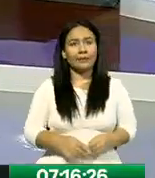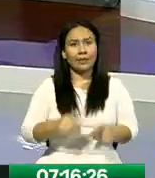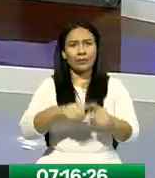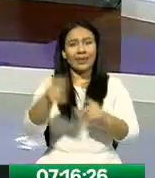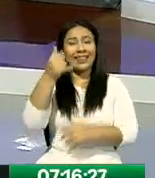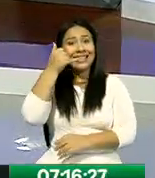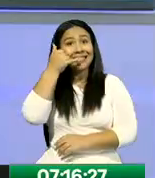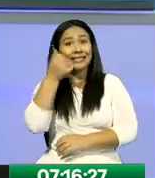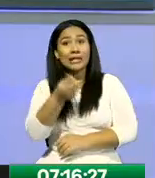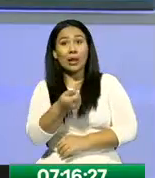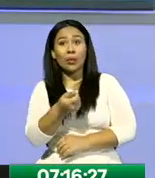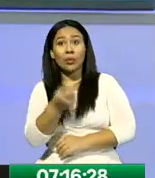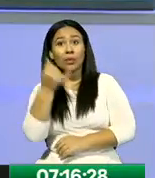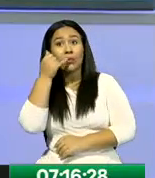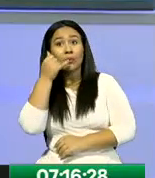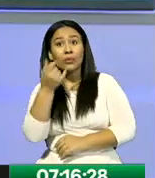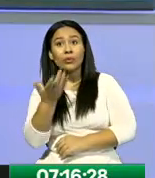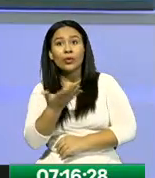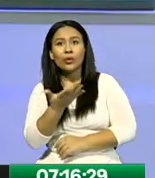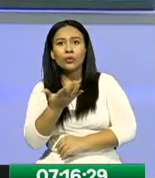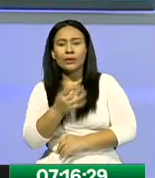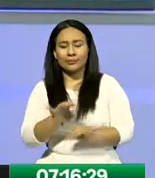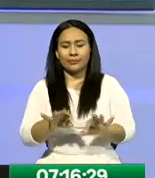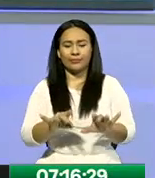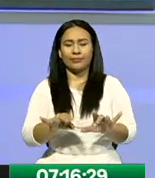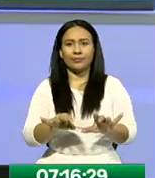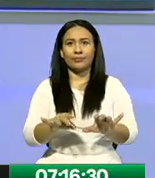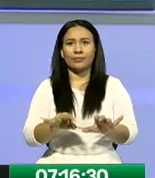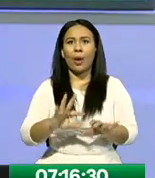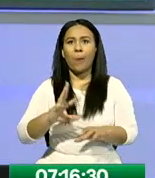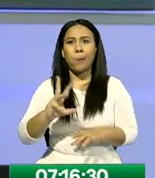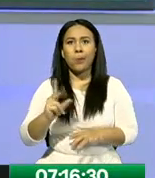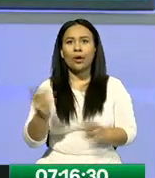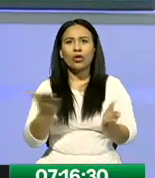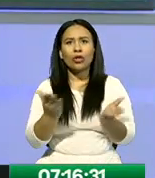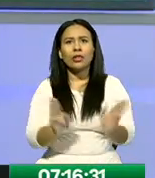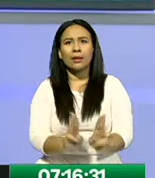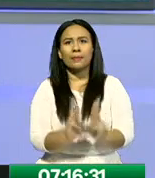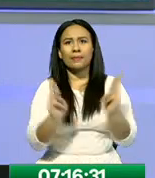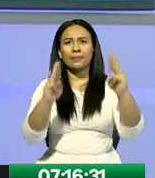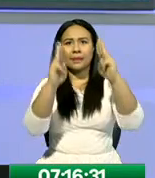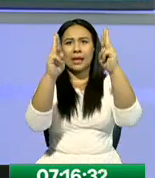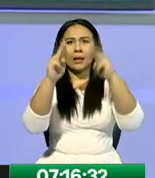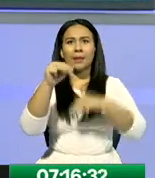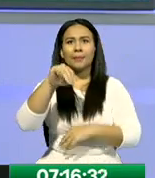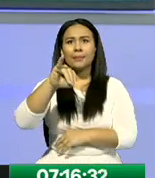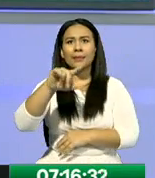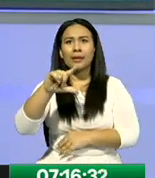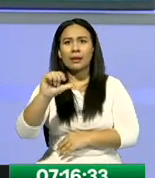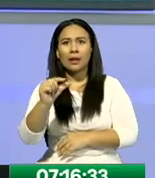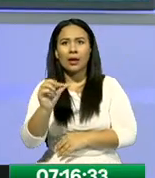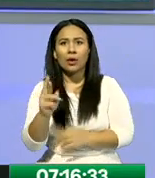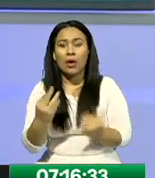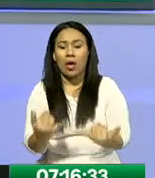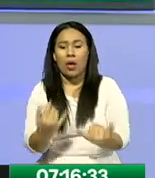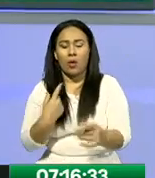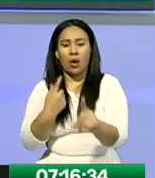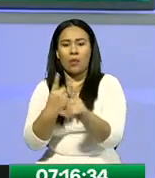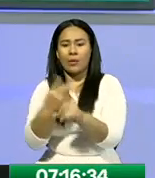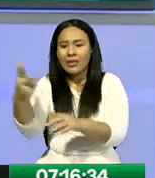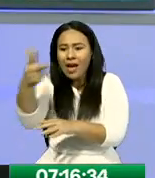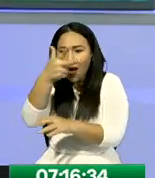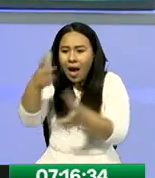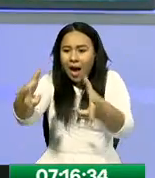teléfonos celulares fueron sustraídos desde un cyber ubicado en el Cantón Milagro, en la provincia del Guayas. La acción quedó registrada en videos